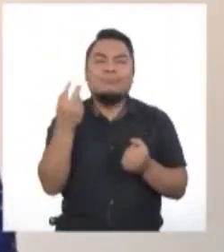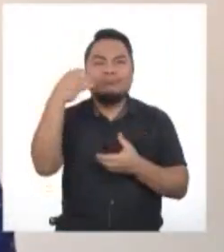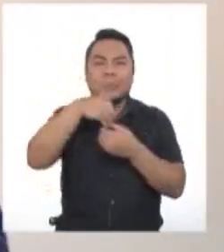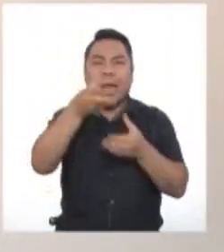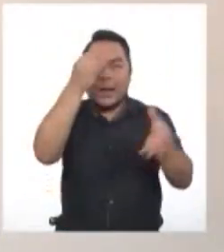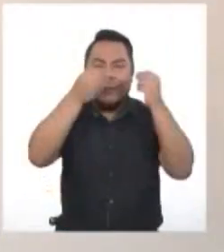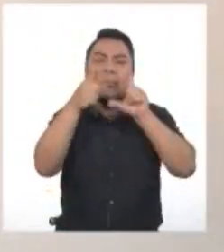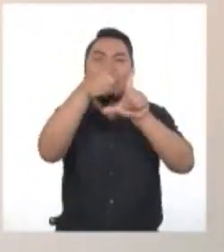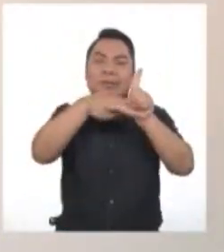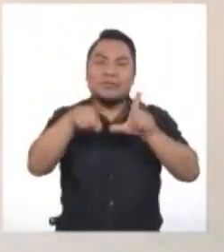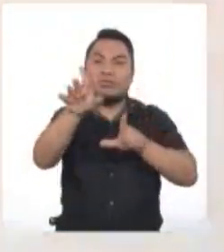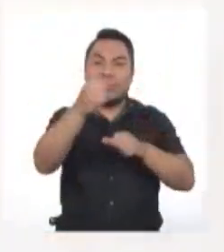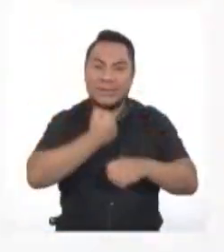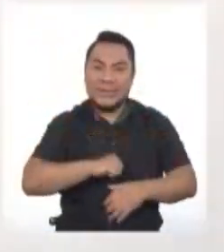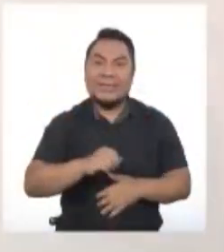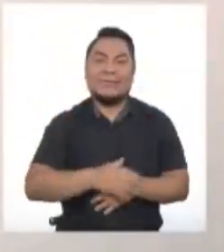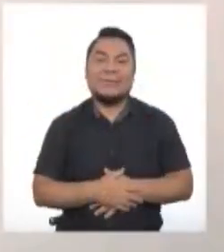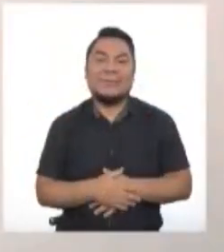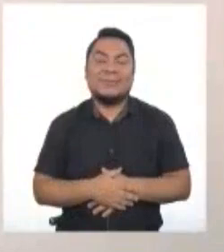en nuestros hijos e hijas.